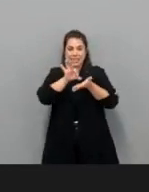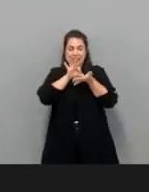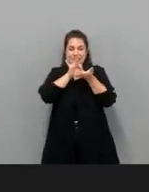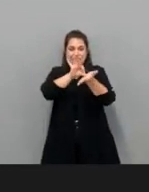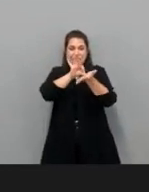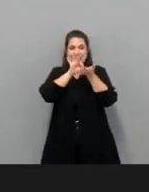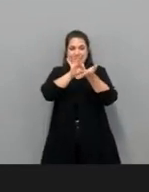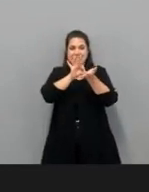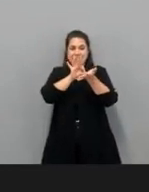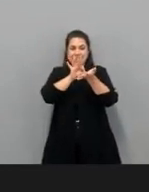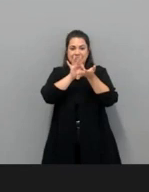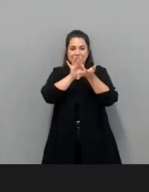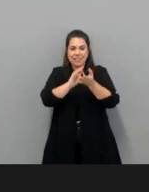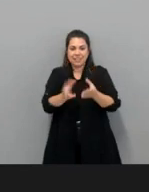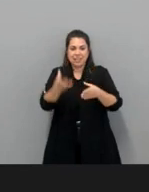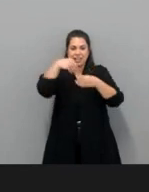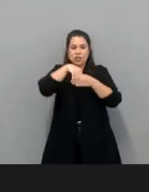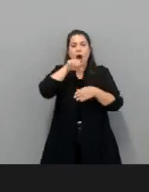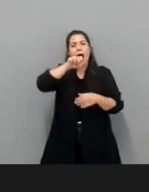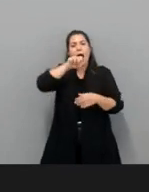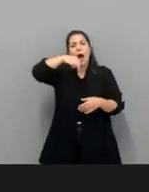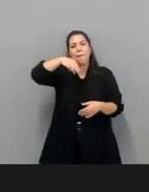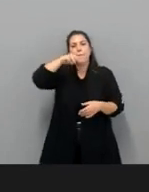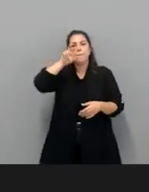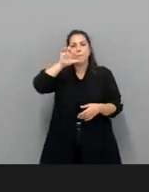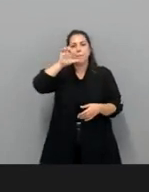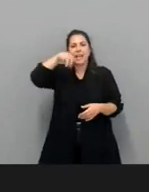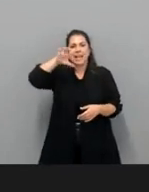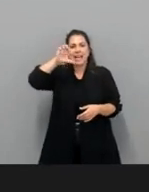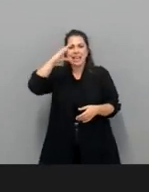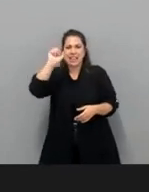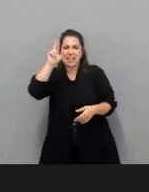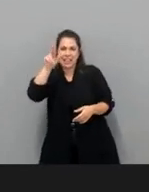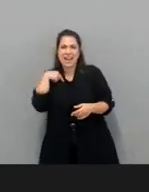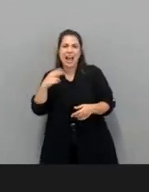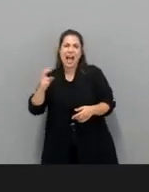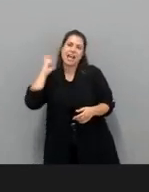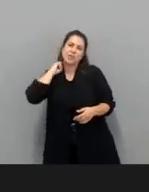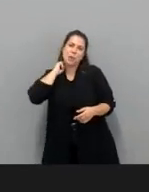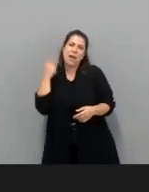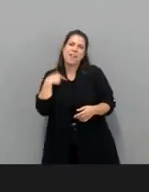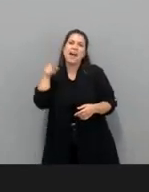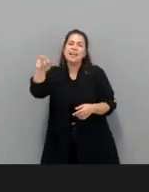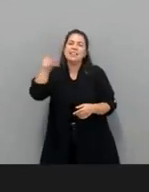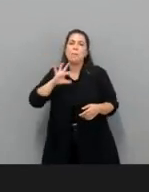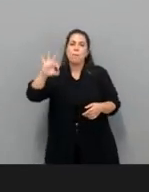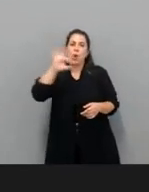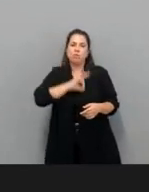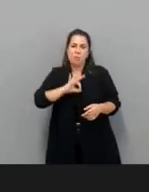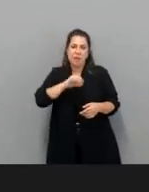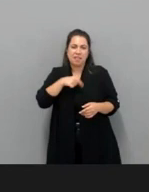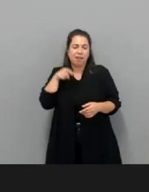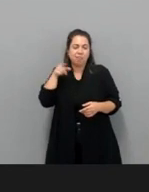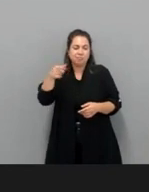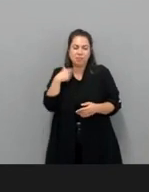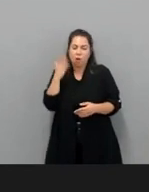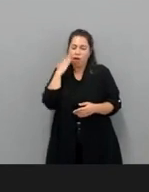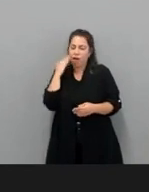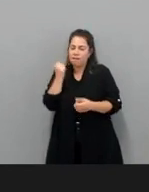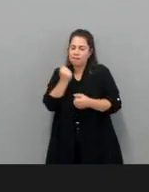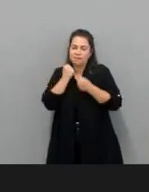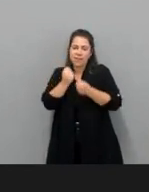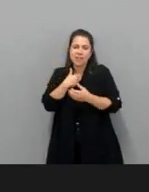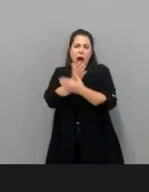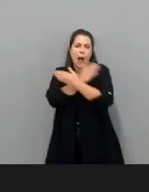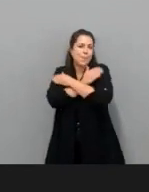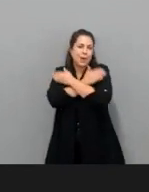de Amencer ASPACE en Pontevedra, una entidad a la que le tengo un particular cariño y que también mando un